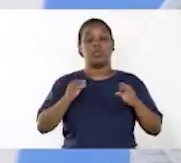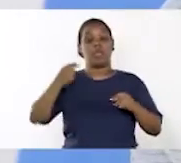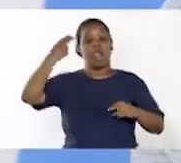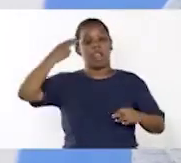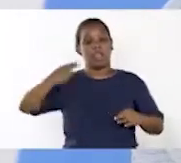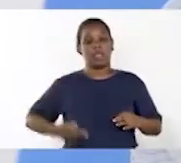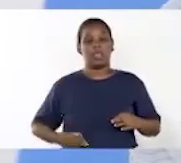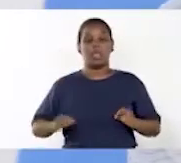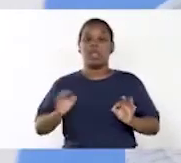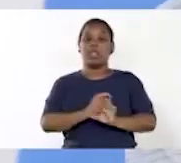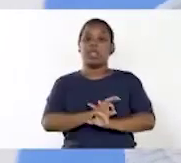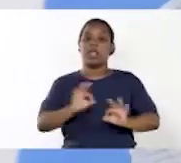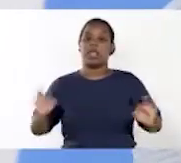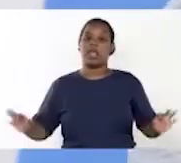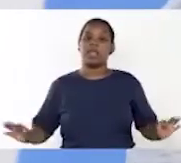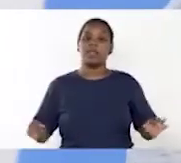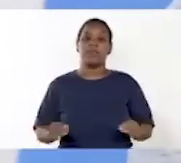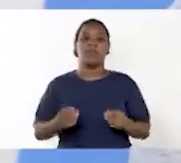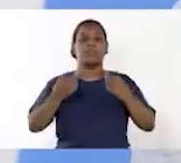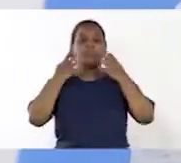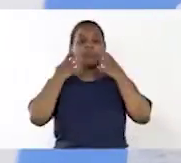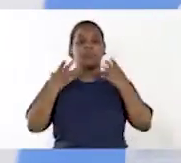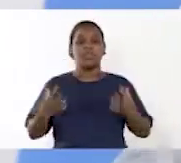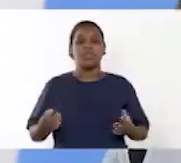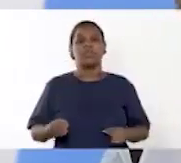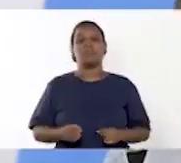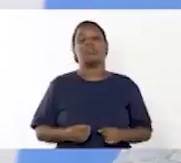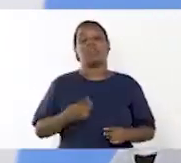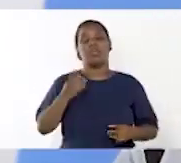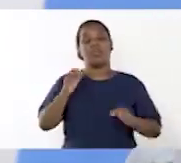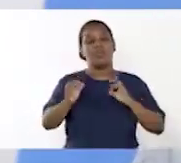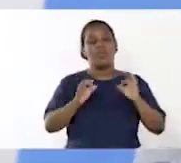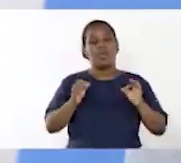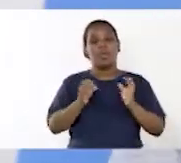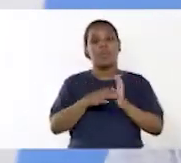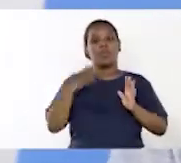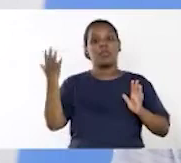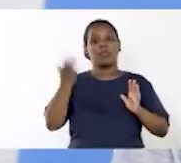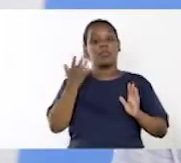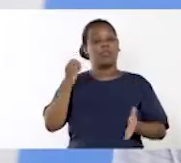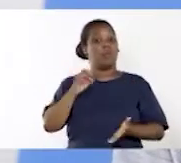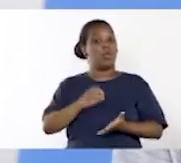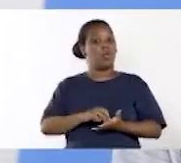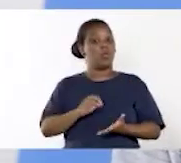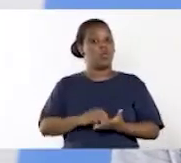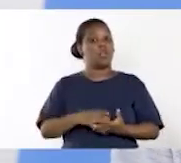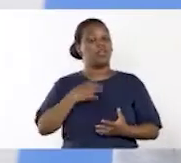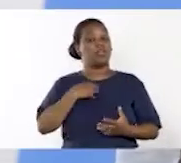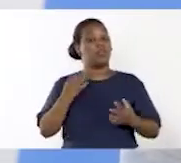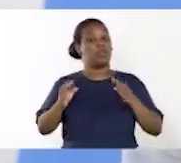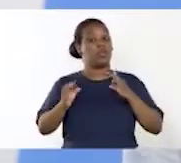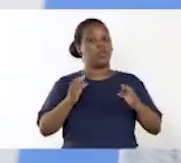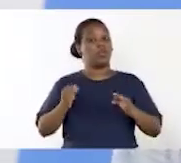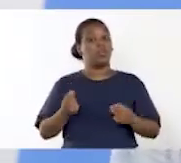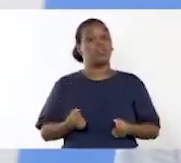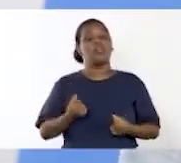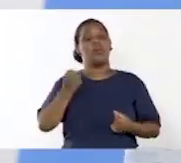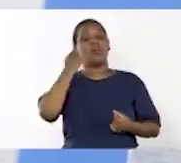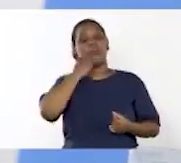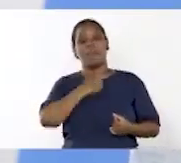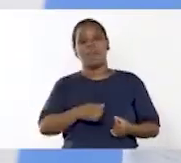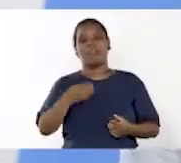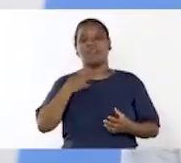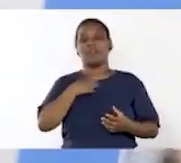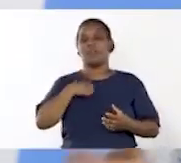es fundamental. Es protección del medio ambiente, pero hay áreas, hay lugares específicos que tenemos que cuidar, que tenemos que proteger, que tenemos